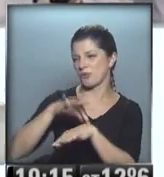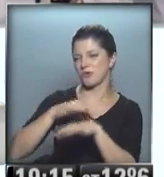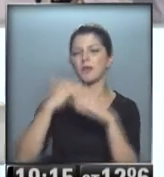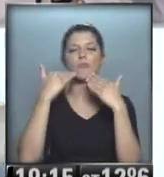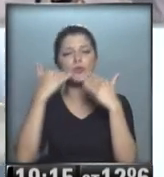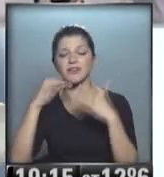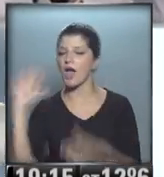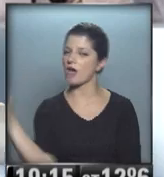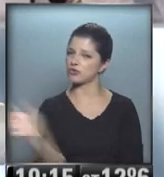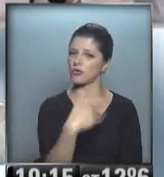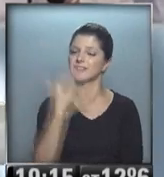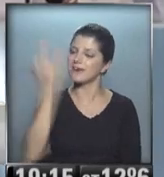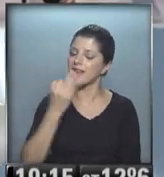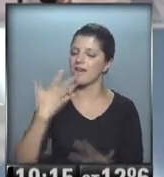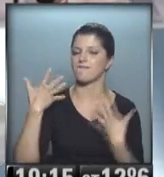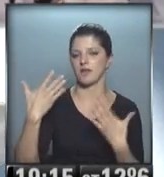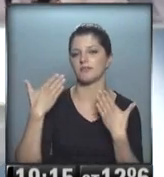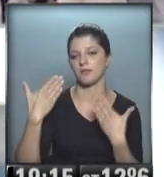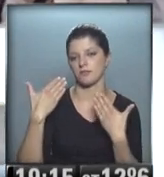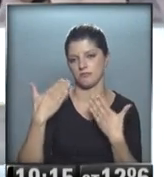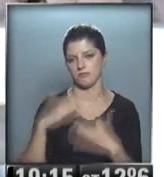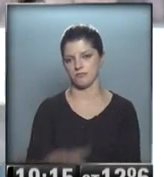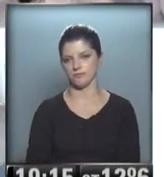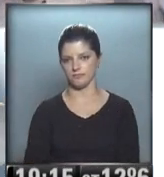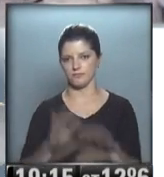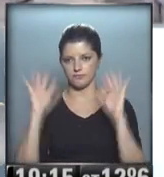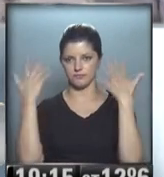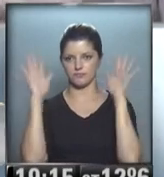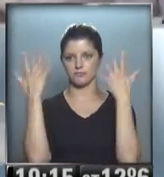gracias a todos. Realmente, felicitaciones.